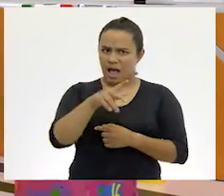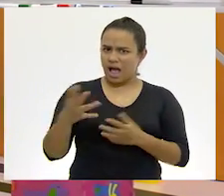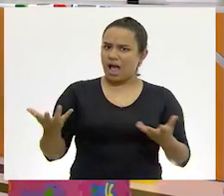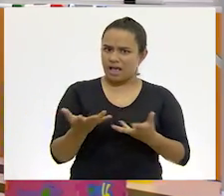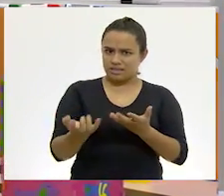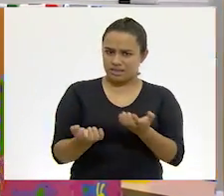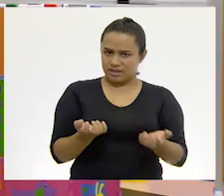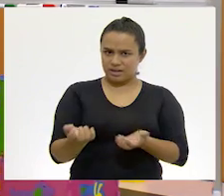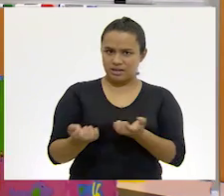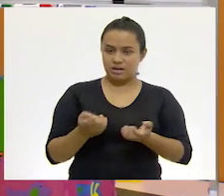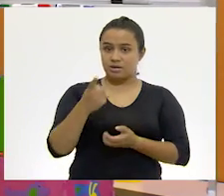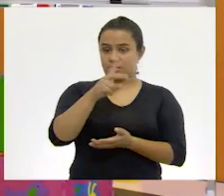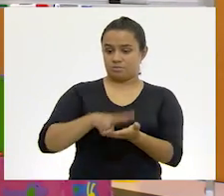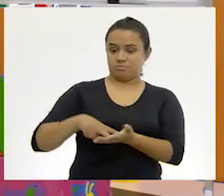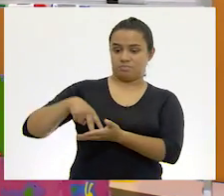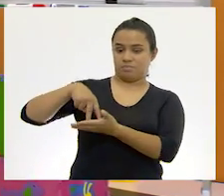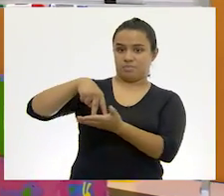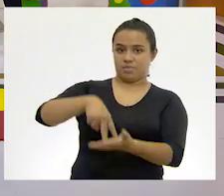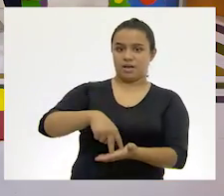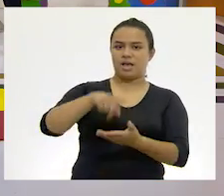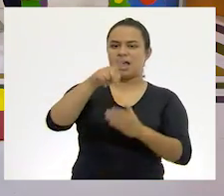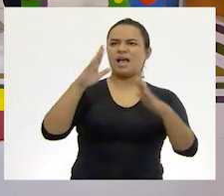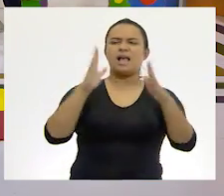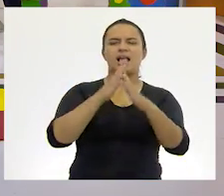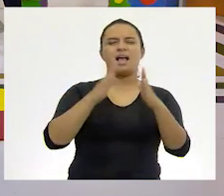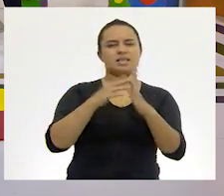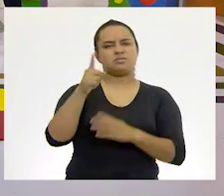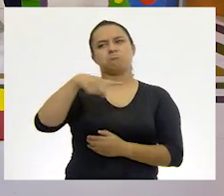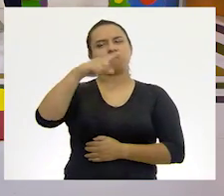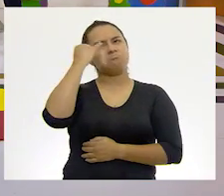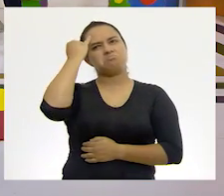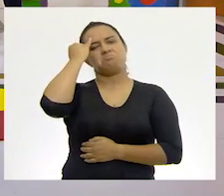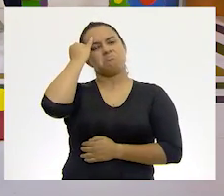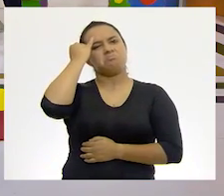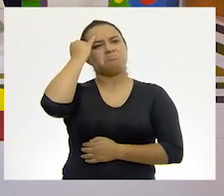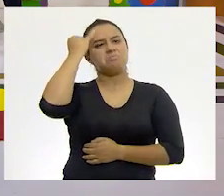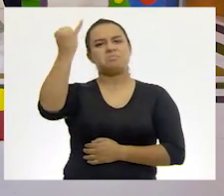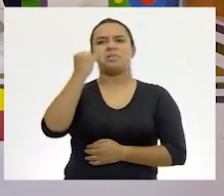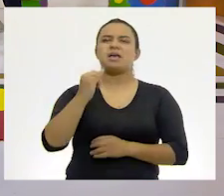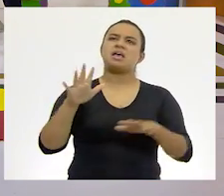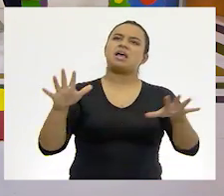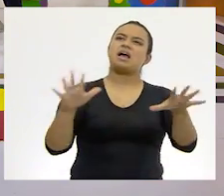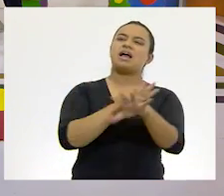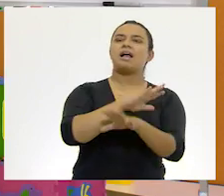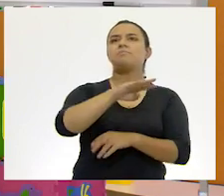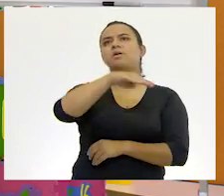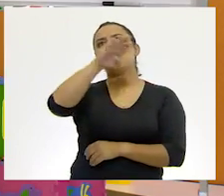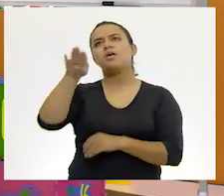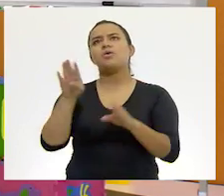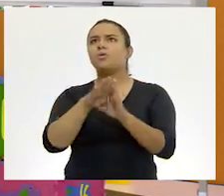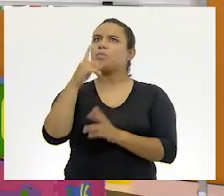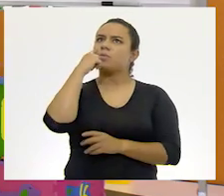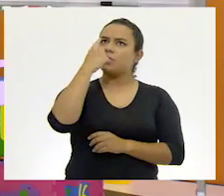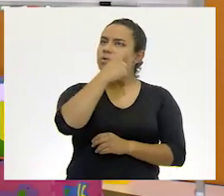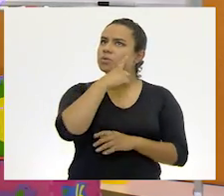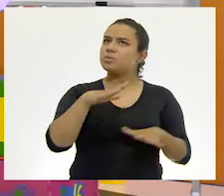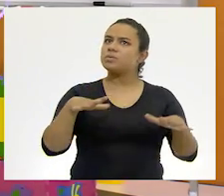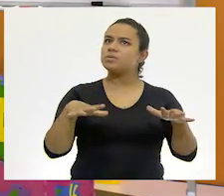ejercicio, que se paren frente a su casa y que de repente intenten cambiarle la vista a partir